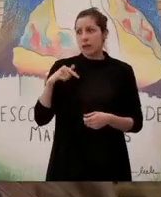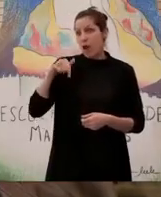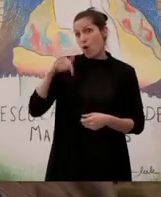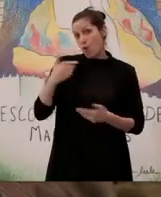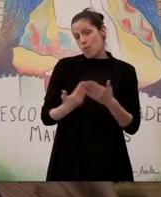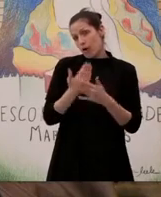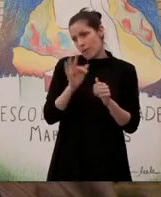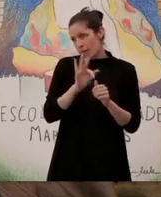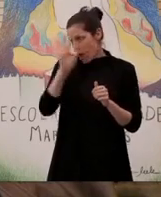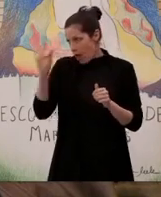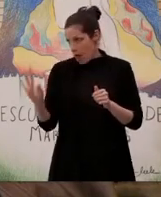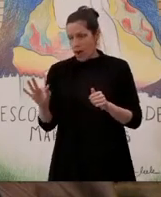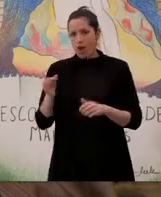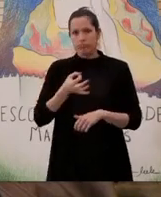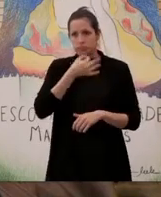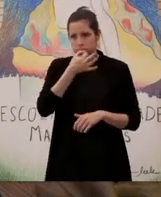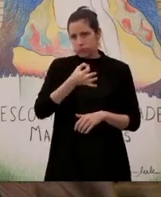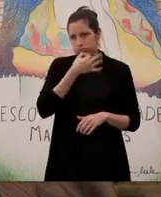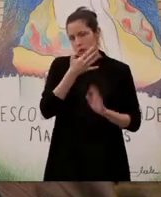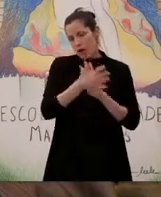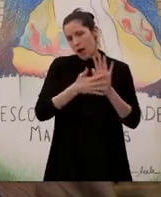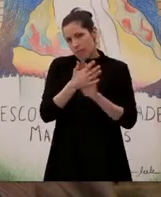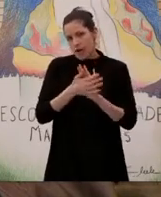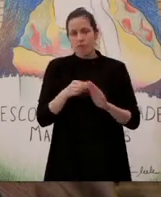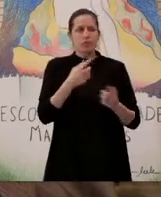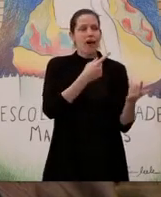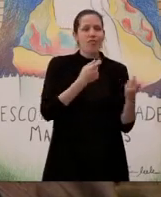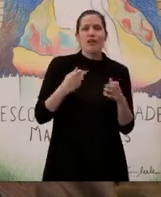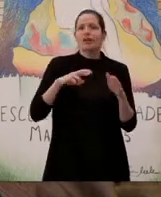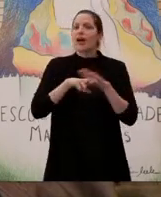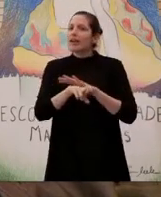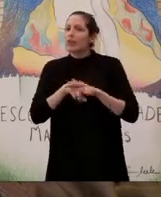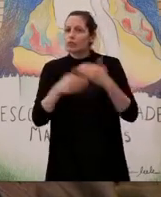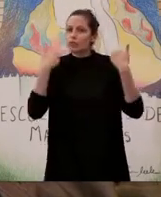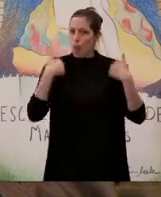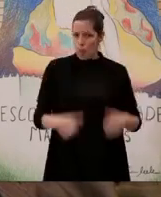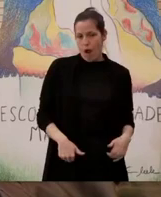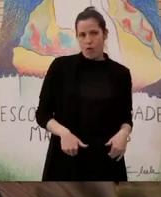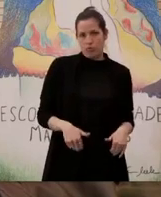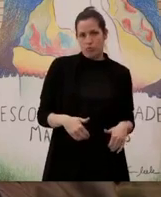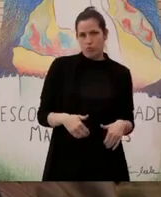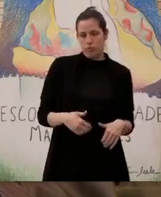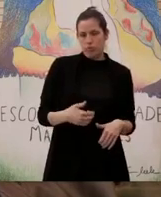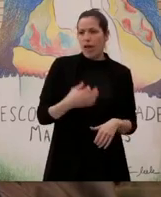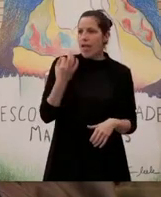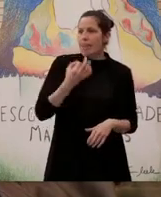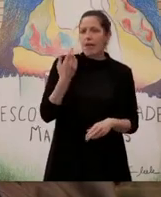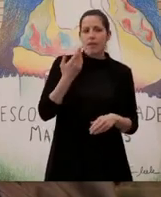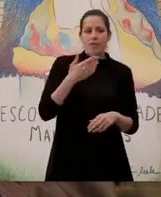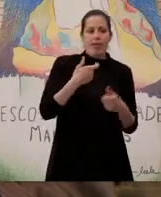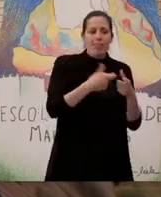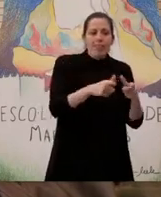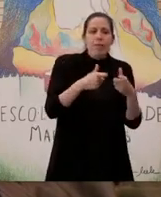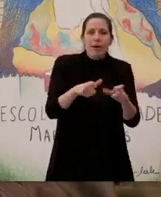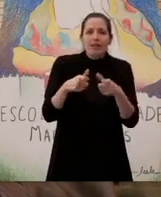mañana necesitamos recursos recursos humanos es decir que se aposte políticamente para que los departamentos donde se van políticas de género